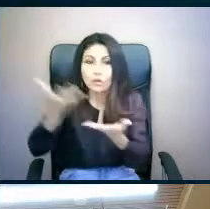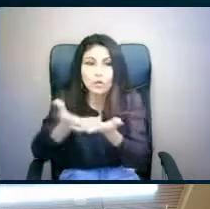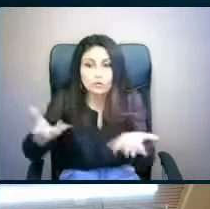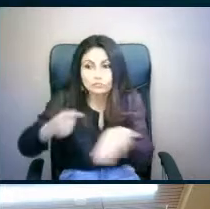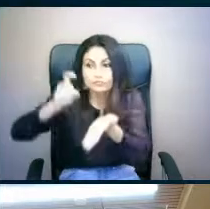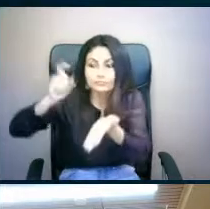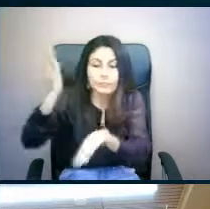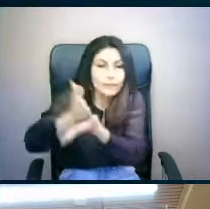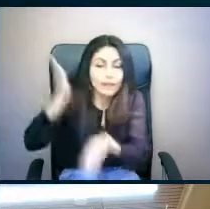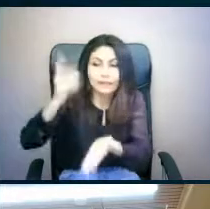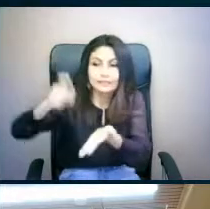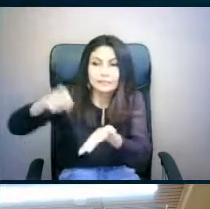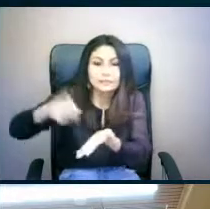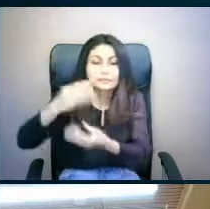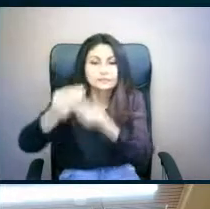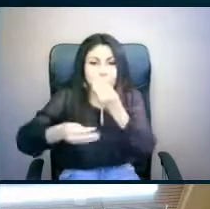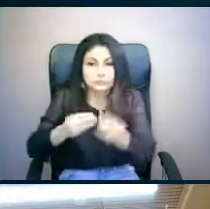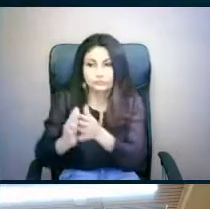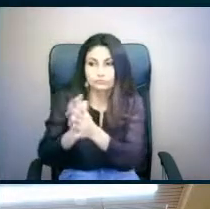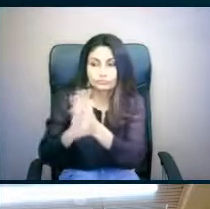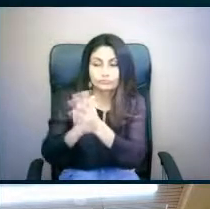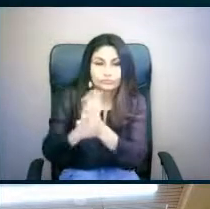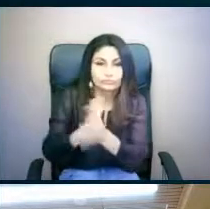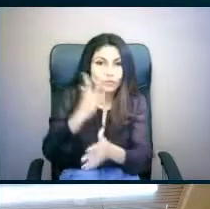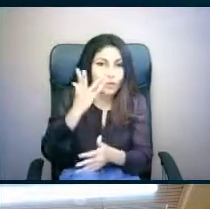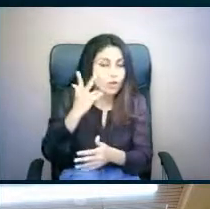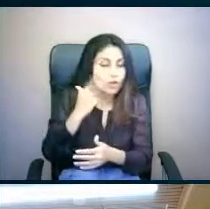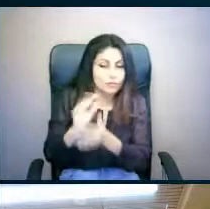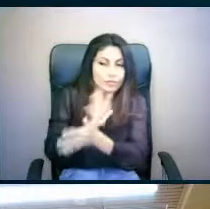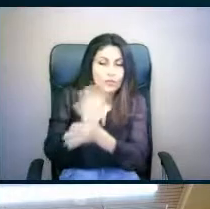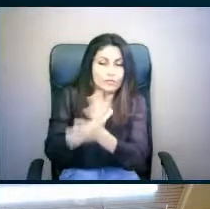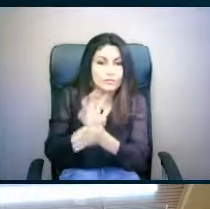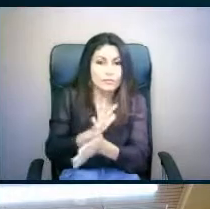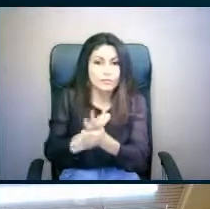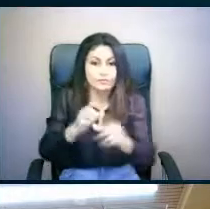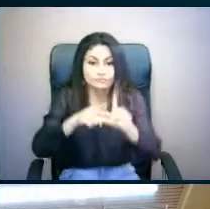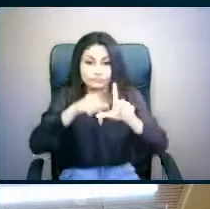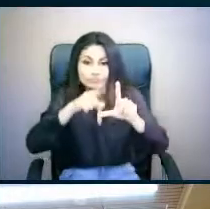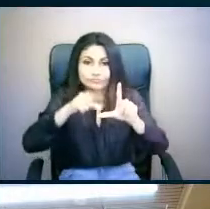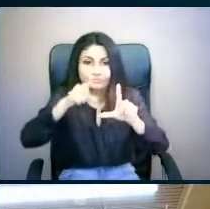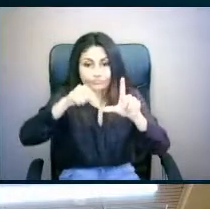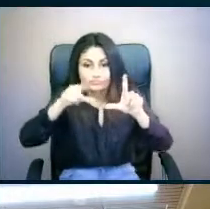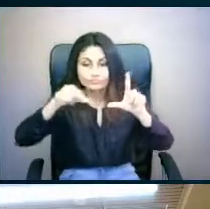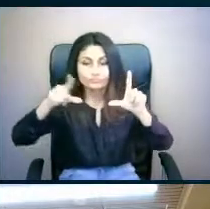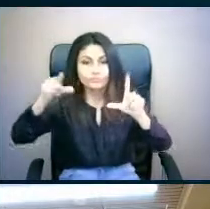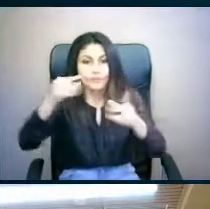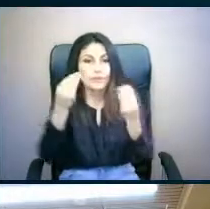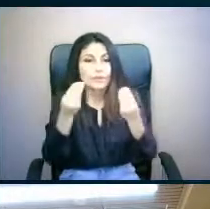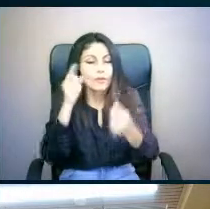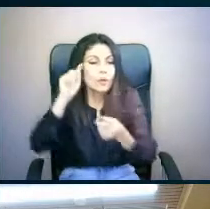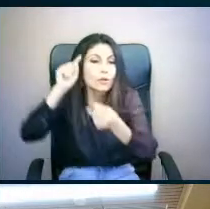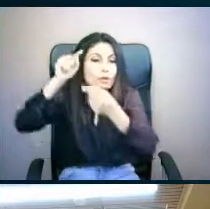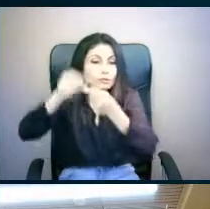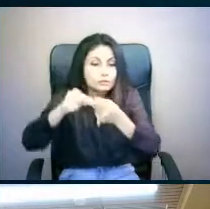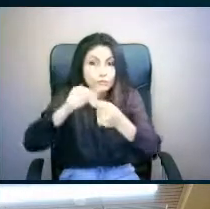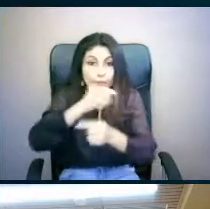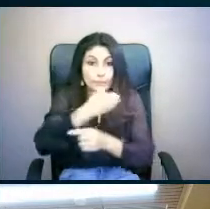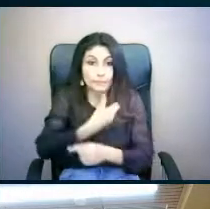esto, brinda un aporte dinámico al plan de mantenimiento con el objetivo de cumplir las metas de los indicadores de la